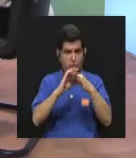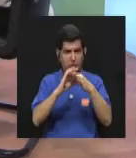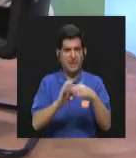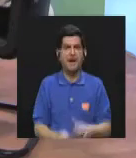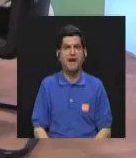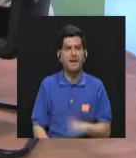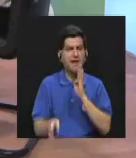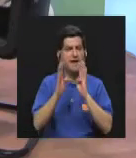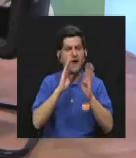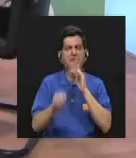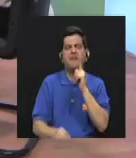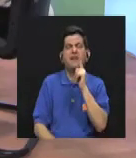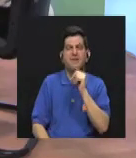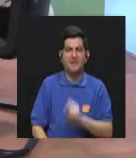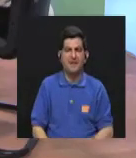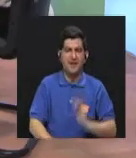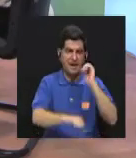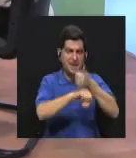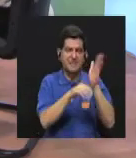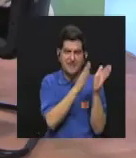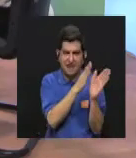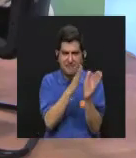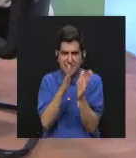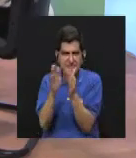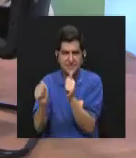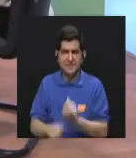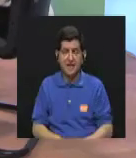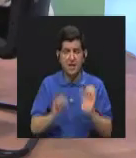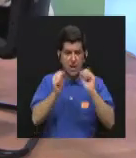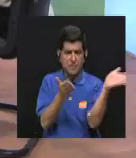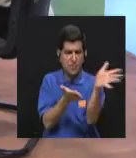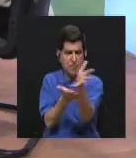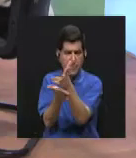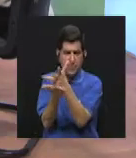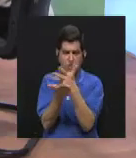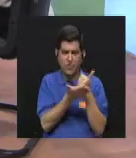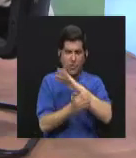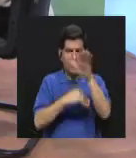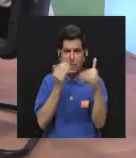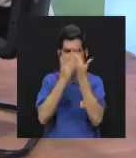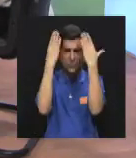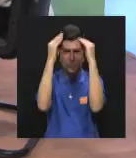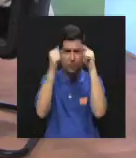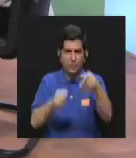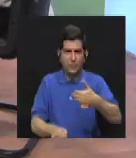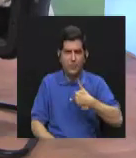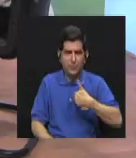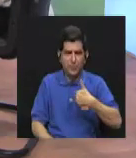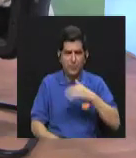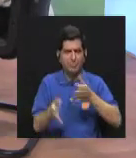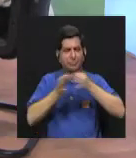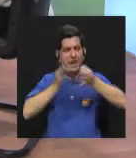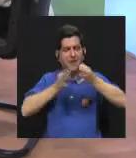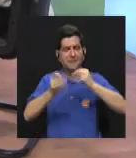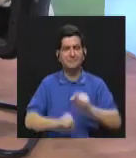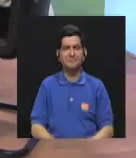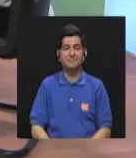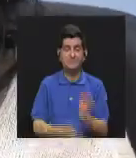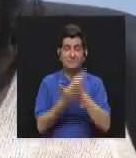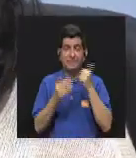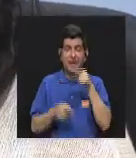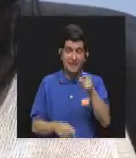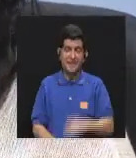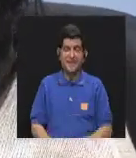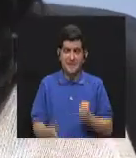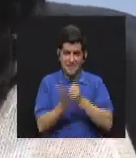quienes hablan, había que establecer un orden y poder recopilar toda la información que tenían, todo lo que tenían que contar. ¿Parte de la investigación